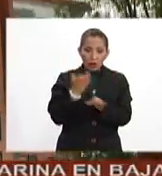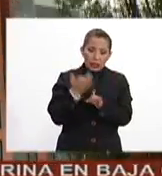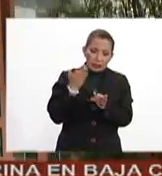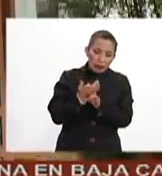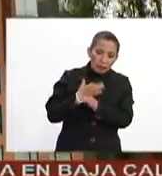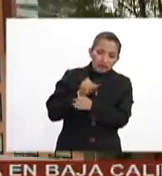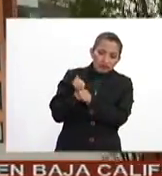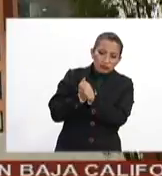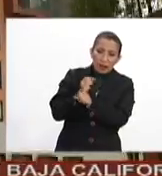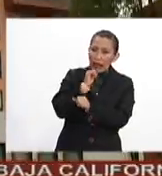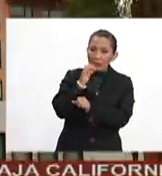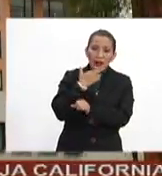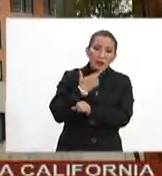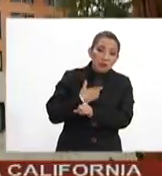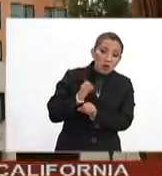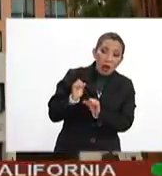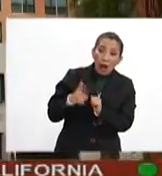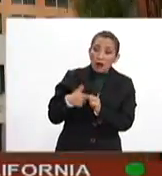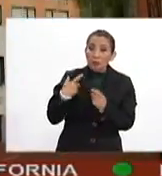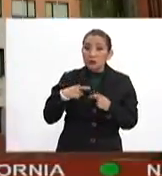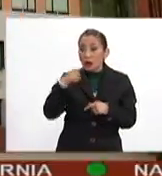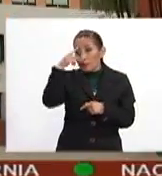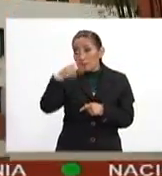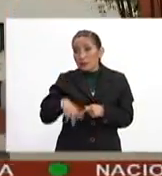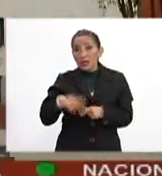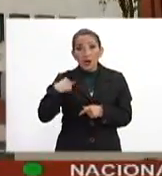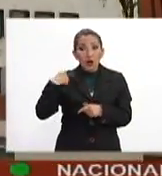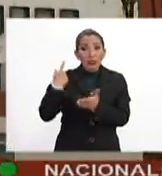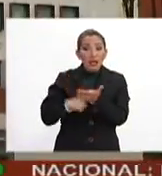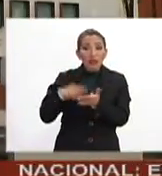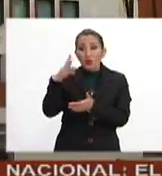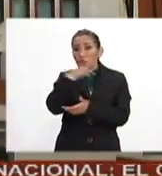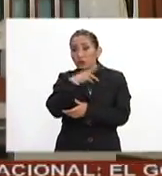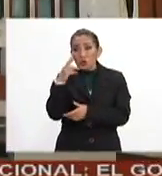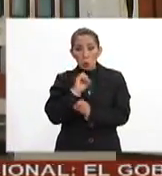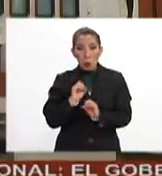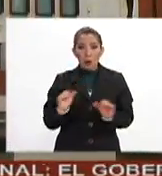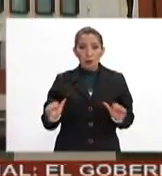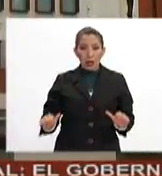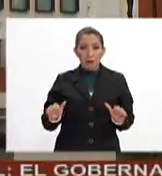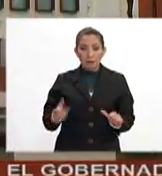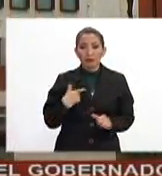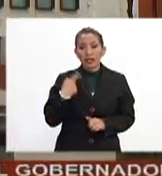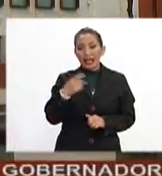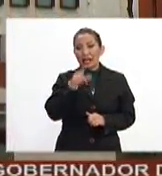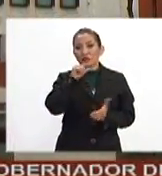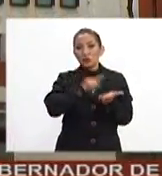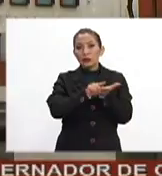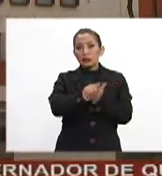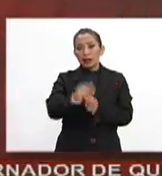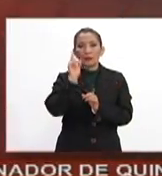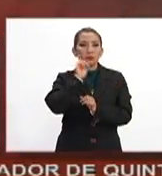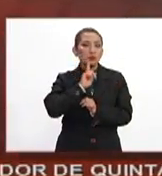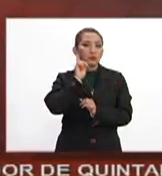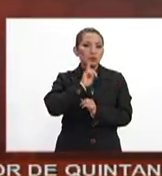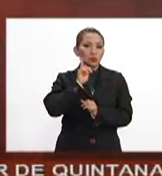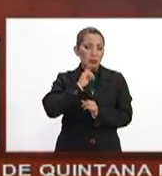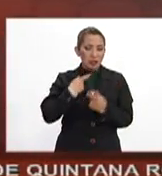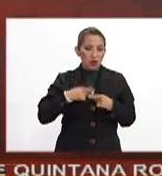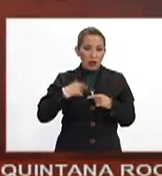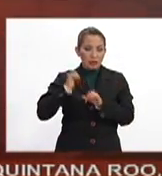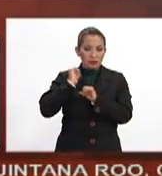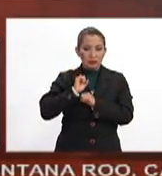el momento no hay reporte de mexicanos afectados por esta explosión en el metro de San Petersburgo. En su cuenta de Twitter, la Cancillería lamentó